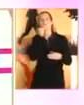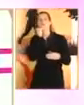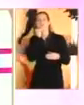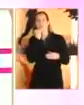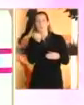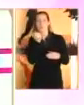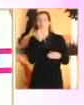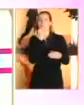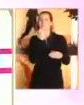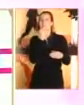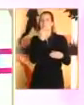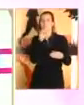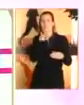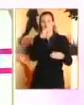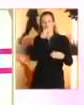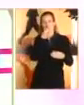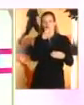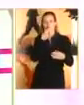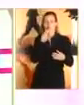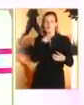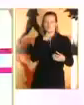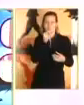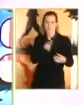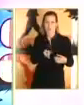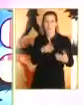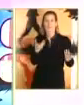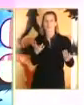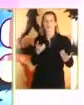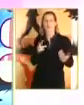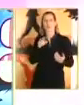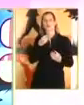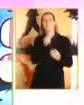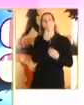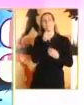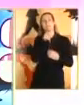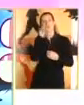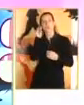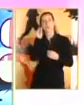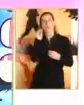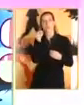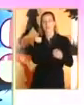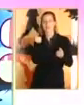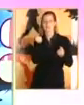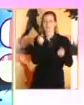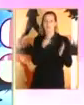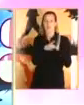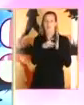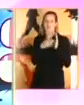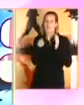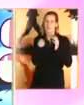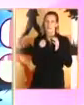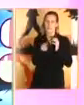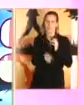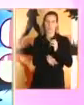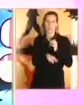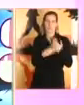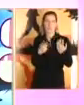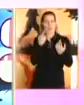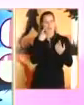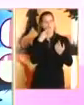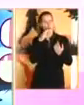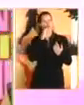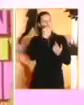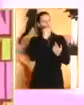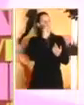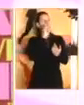alcanfor, va a ser de más baja calidad la lavanda. ¿Mm? Bueno. Esta huele bien. Bueno, tampoco me voy a enrollar mucho. Yo no sé mucho, si Rodrigo, porque pasa aquí. Porque el factor